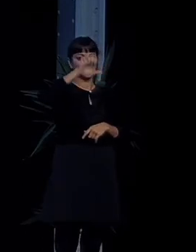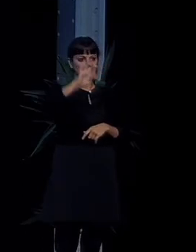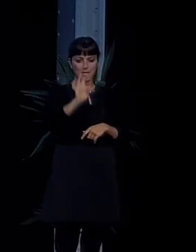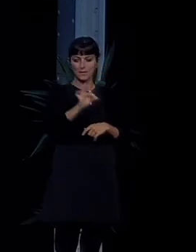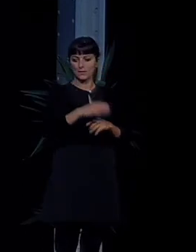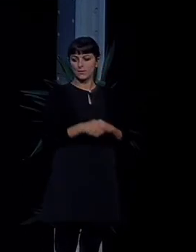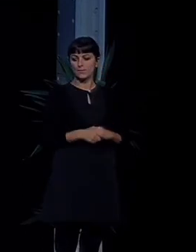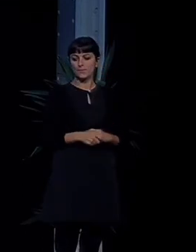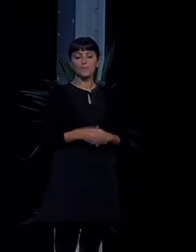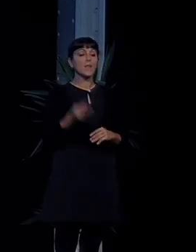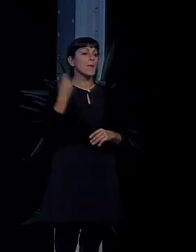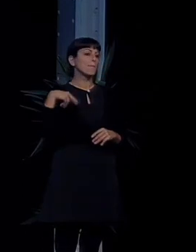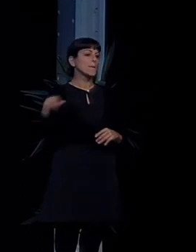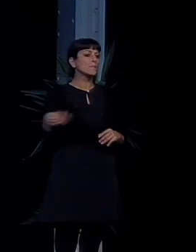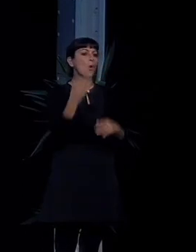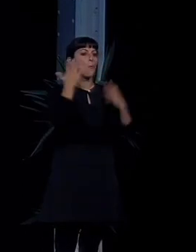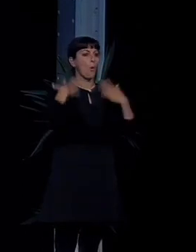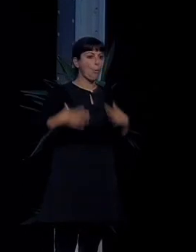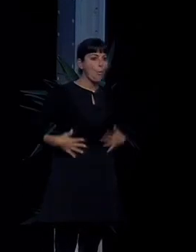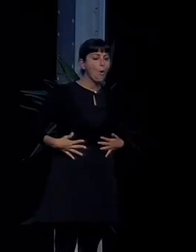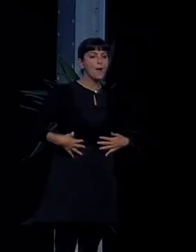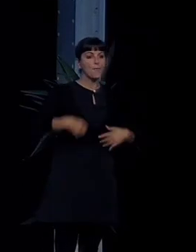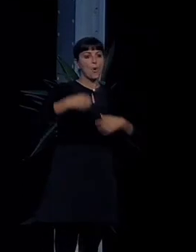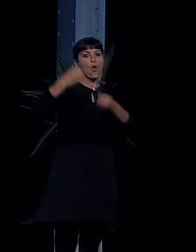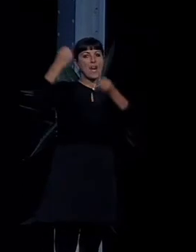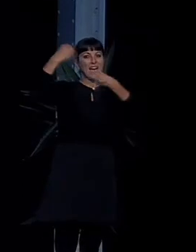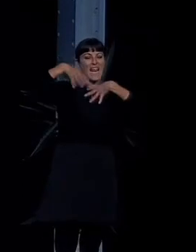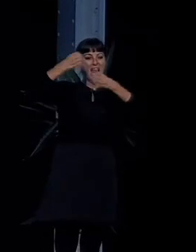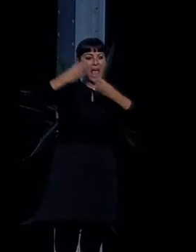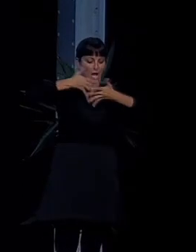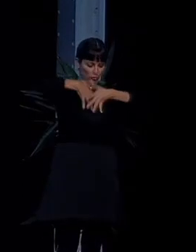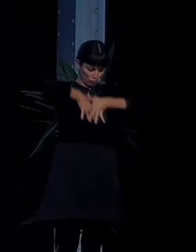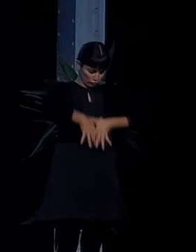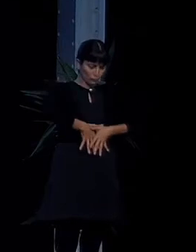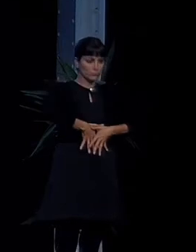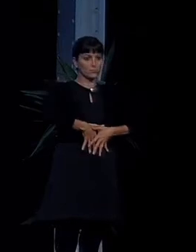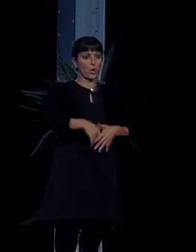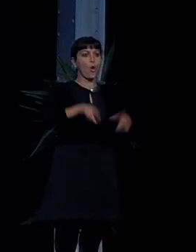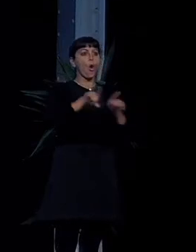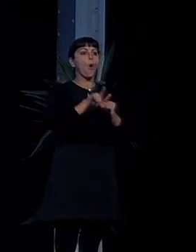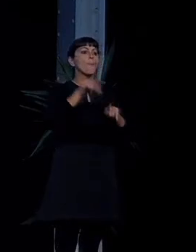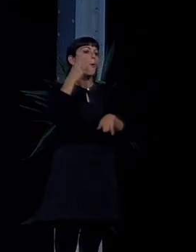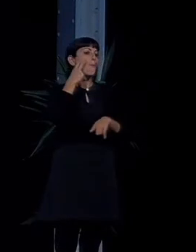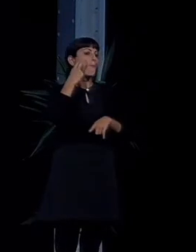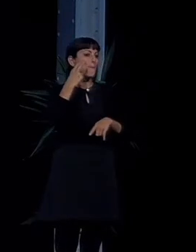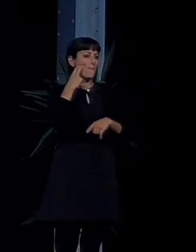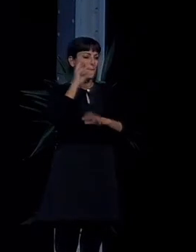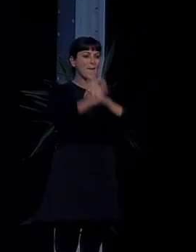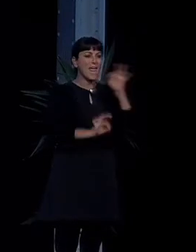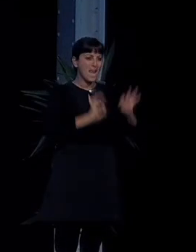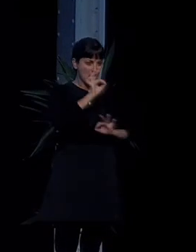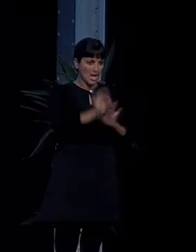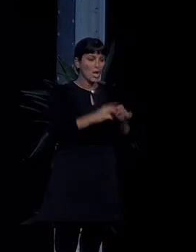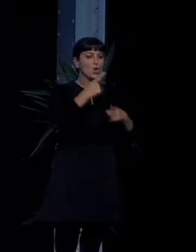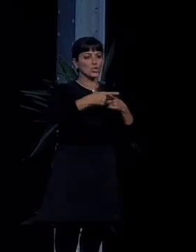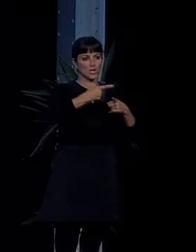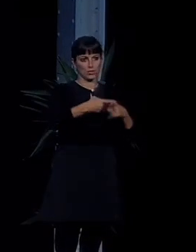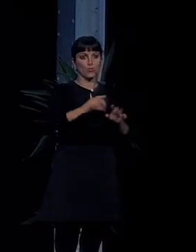de cuerpo relatado, ¿no? De un cuerpo que incorpora las representaciones sobre el peligro sexual, ¿no? Que incorpora toda una